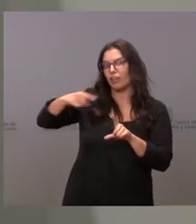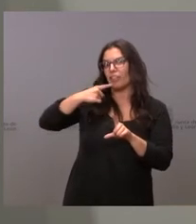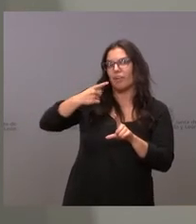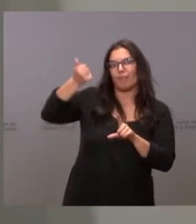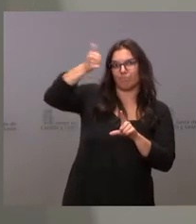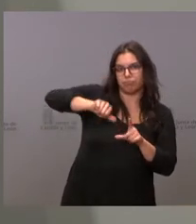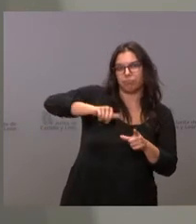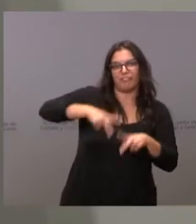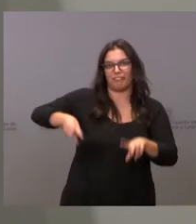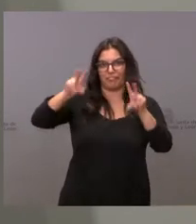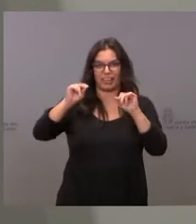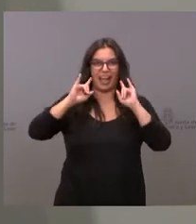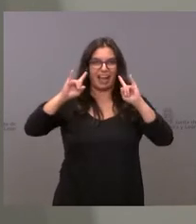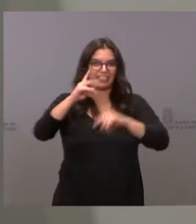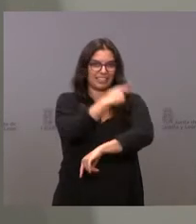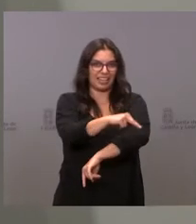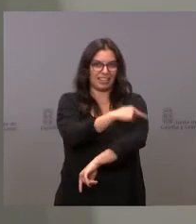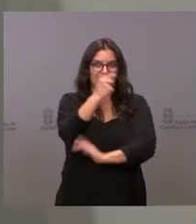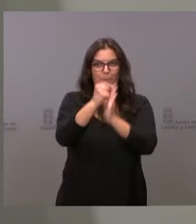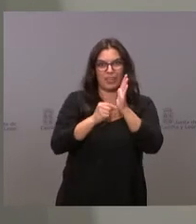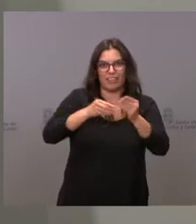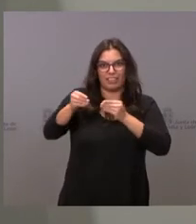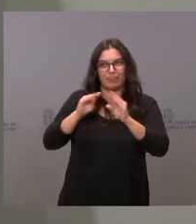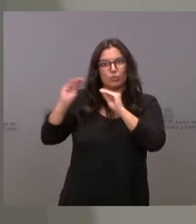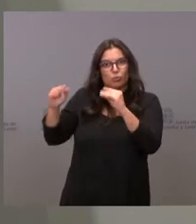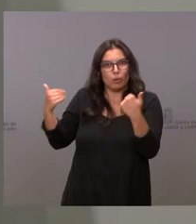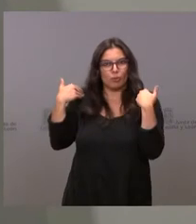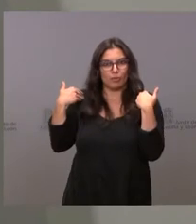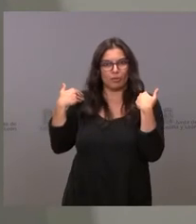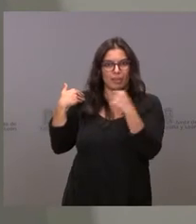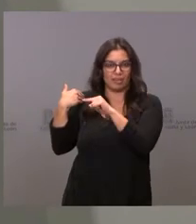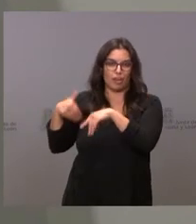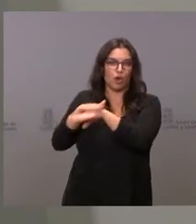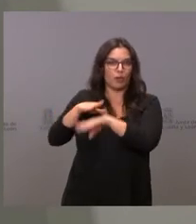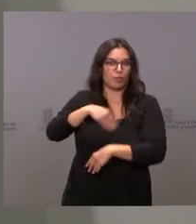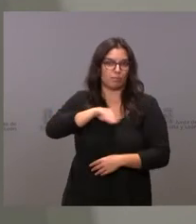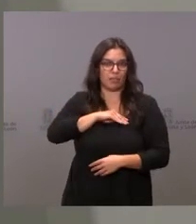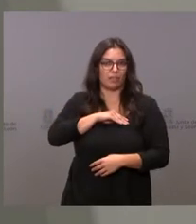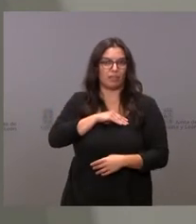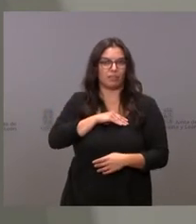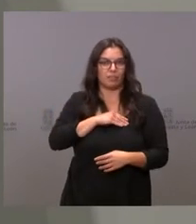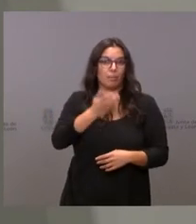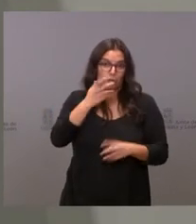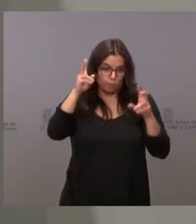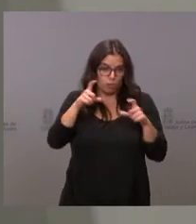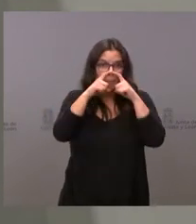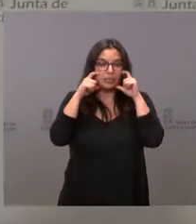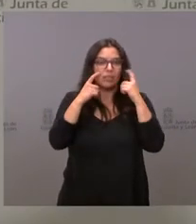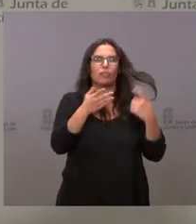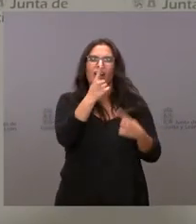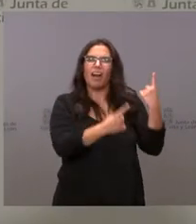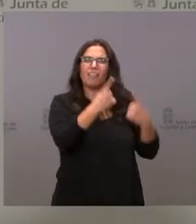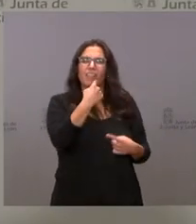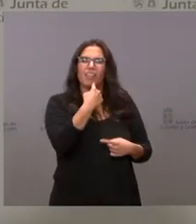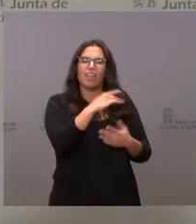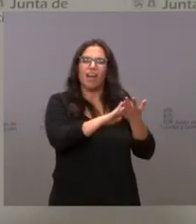alerta sanitaria y, por tanto, relajar las medidas que son de su competencia, que es, entre otras, es el uso de la mascarilla. ¿Y por qué a veces se habla